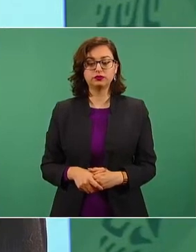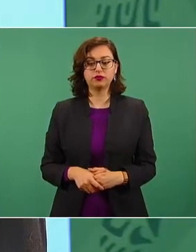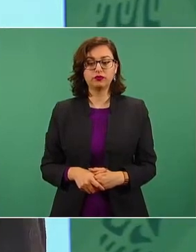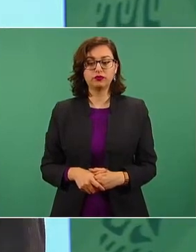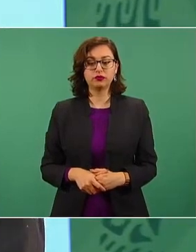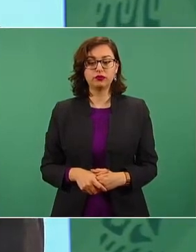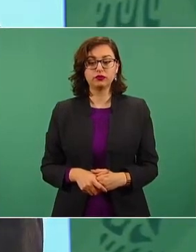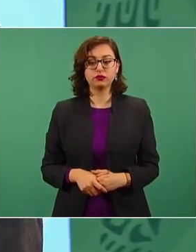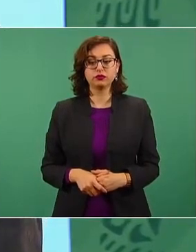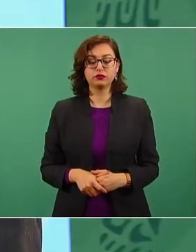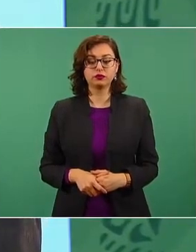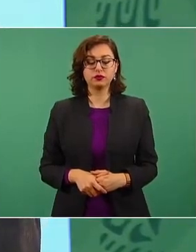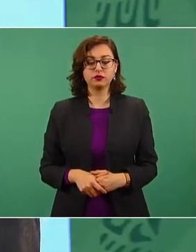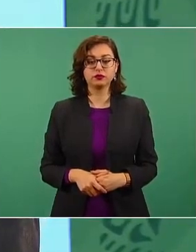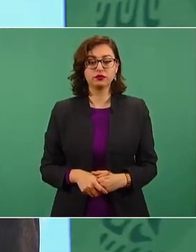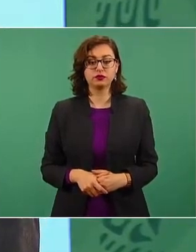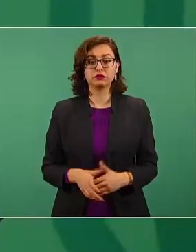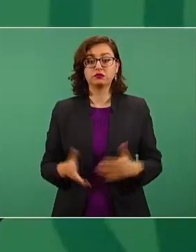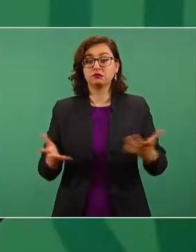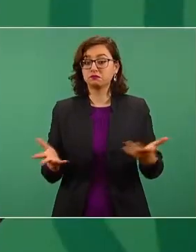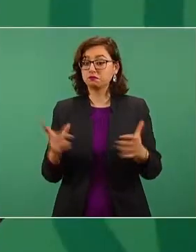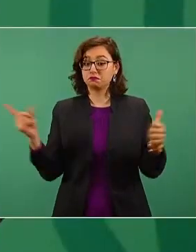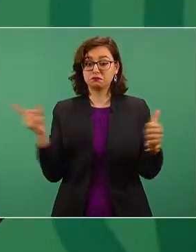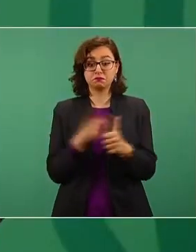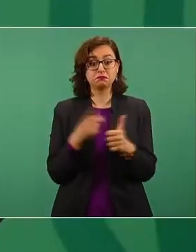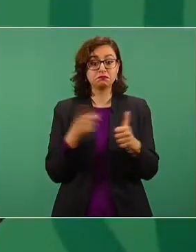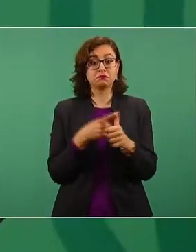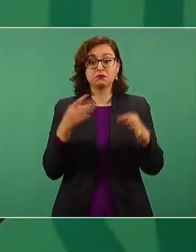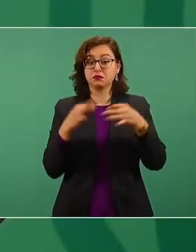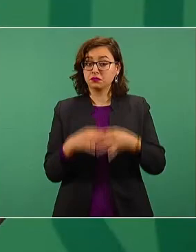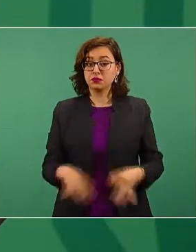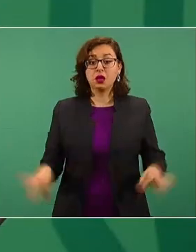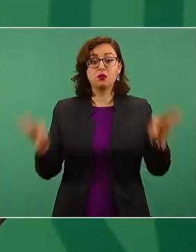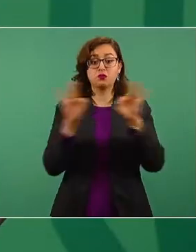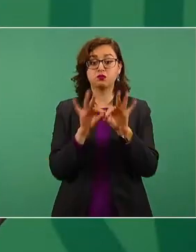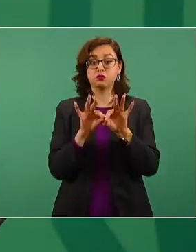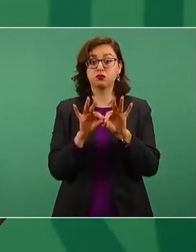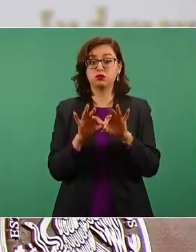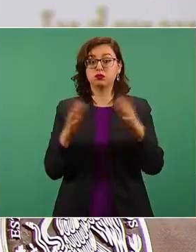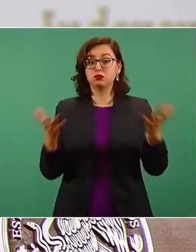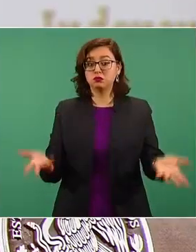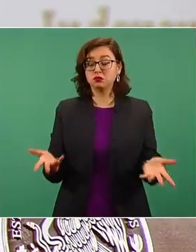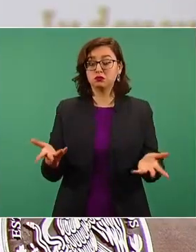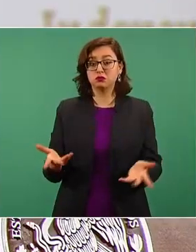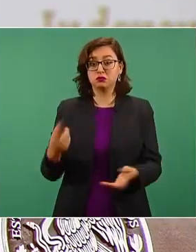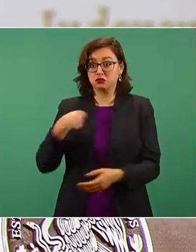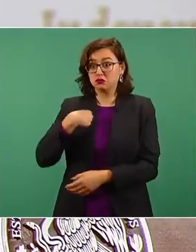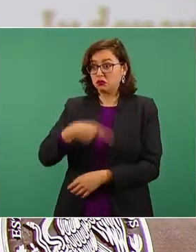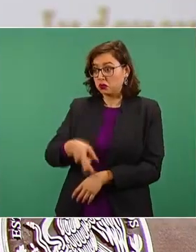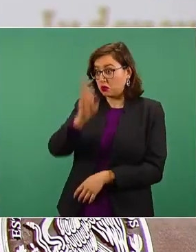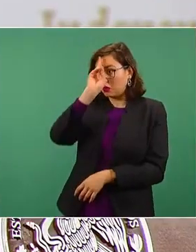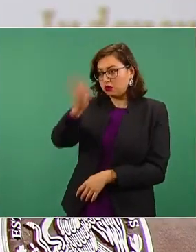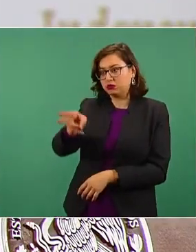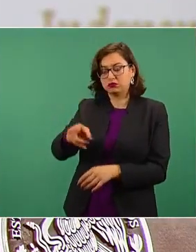como directriz, como premisa, el prohibido prohibir,